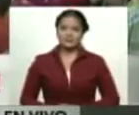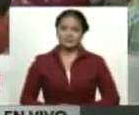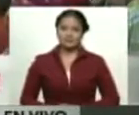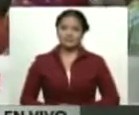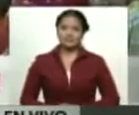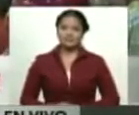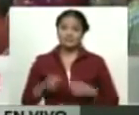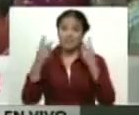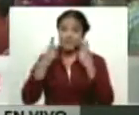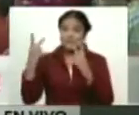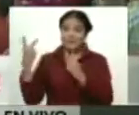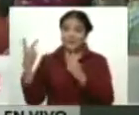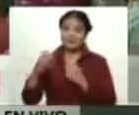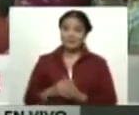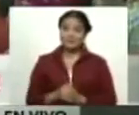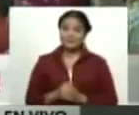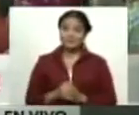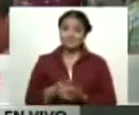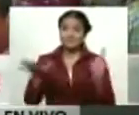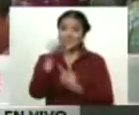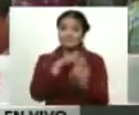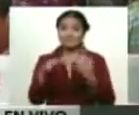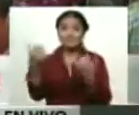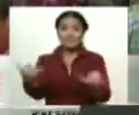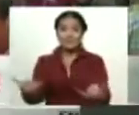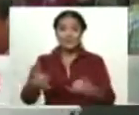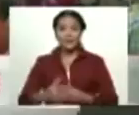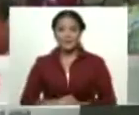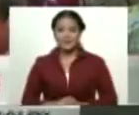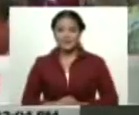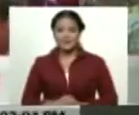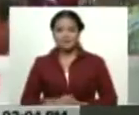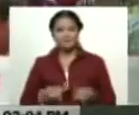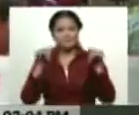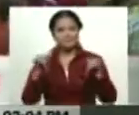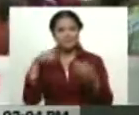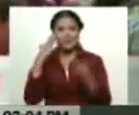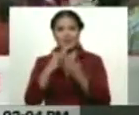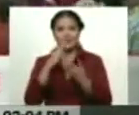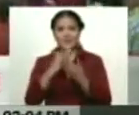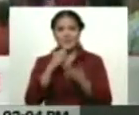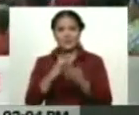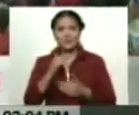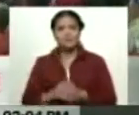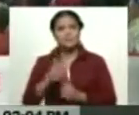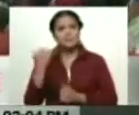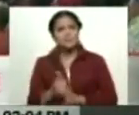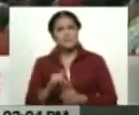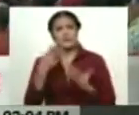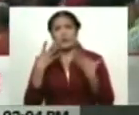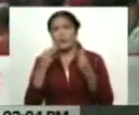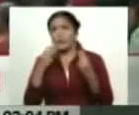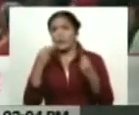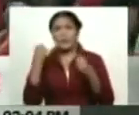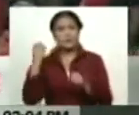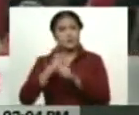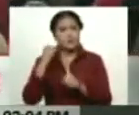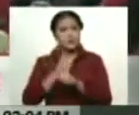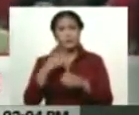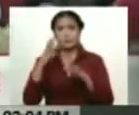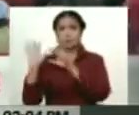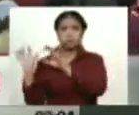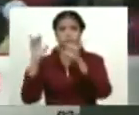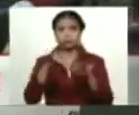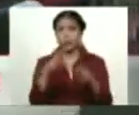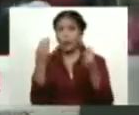Bien, están escuchando lo que está ocurriendo, Pedro, a esta hora en esta unidad educativa, la cual ha tenido bastante actividad el día de hoy,